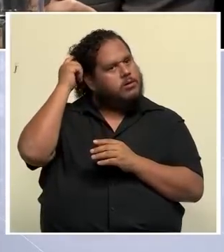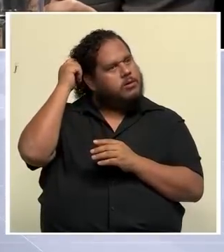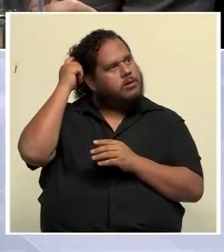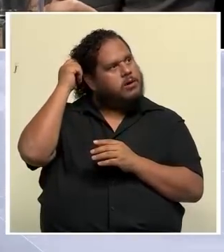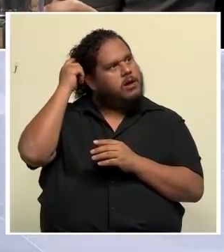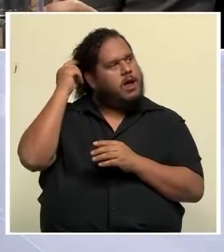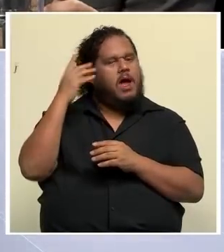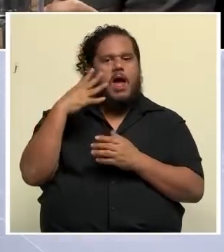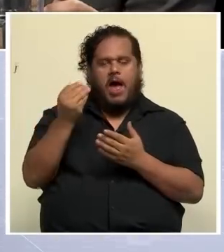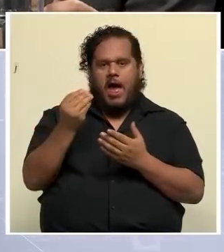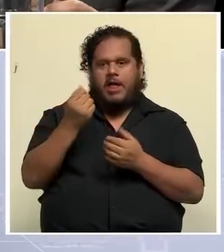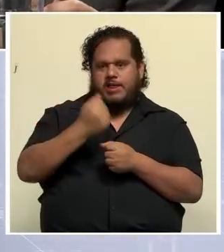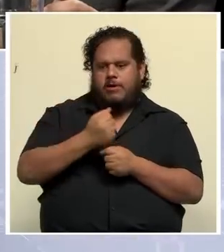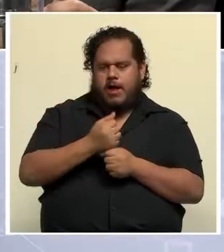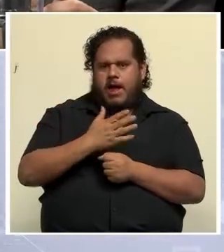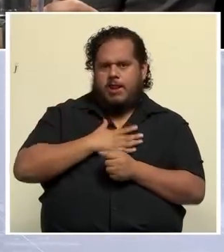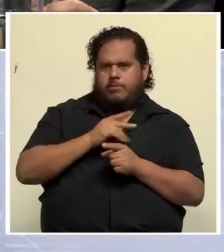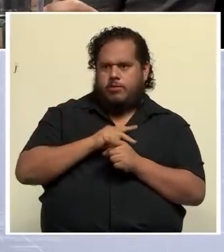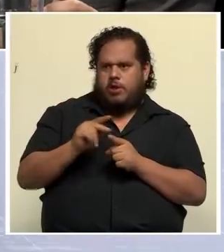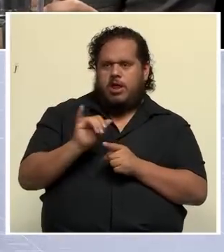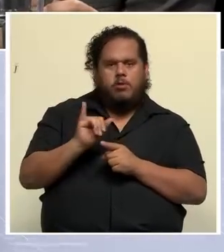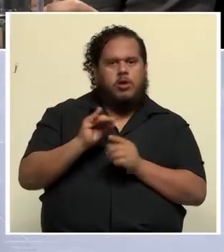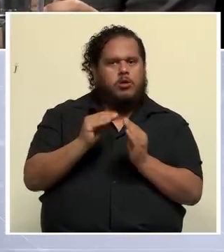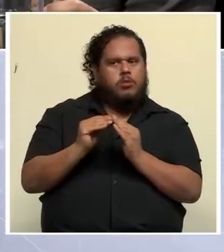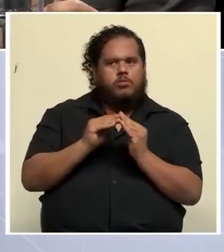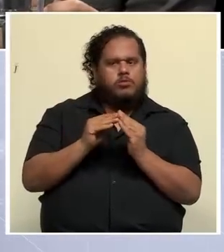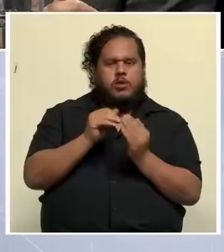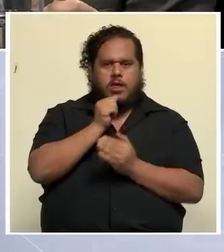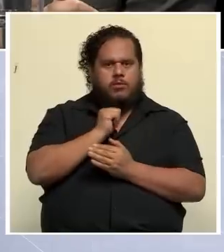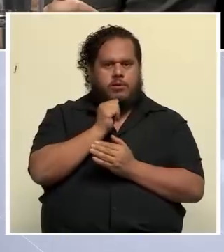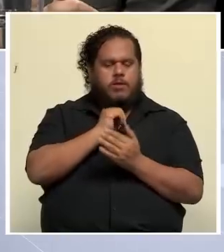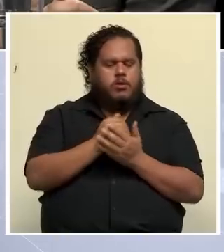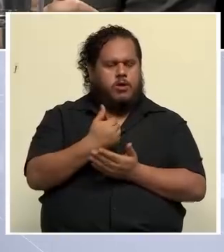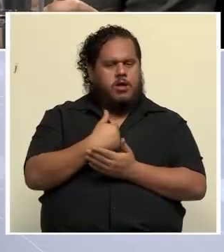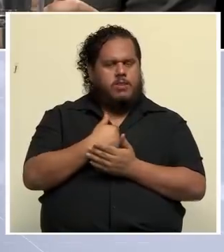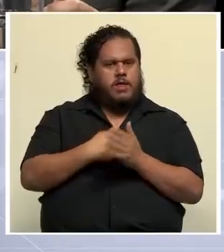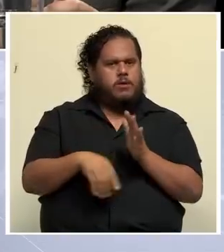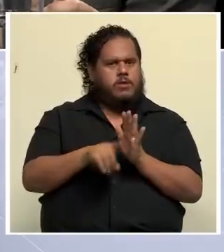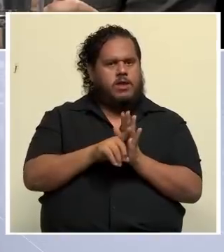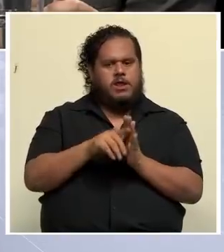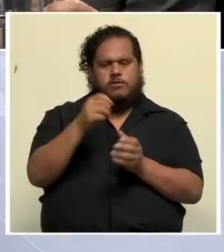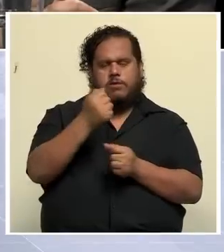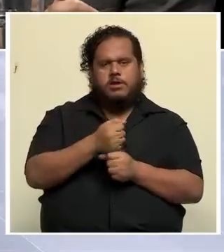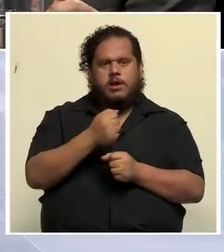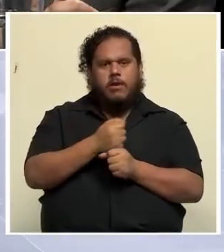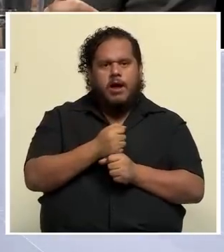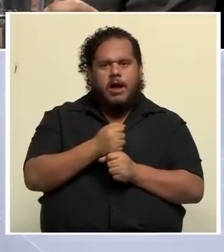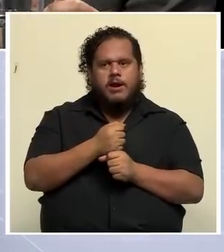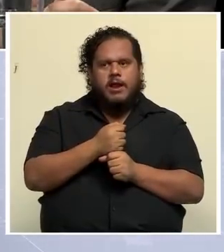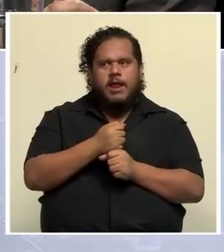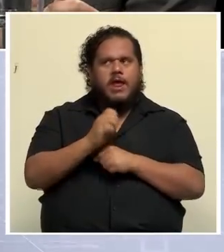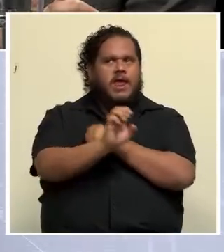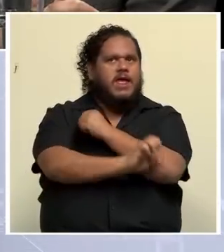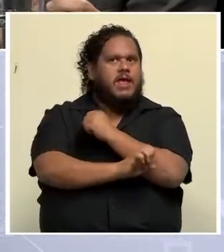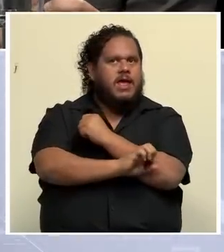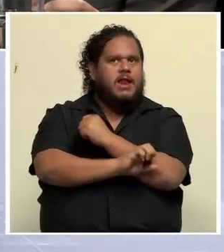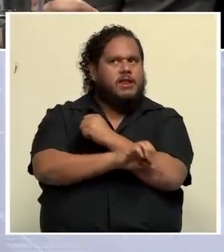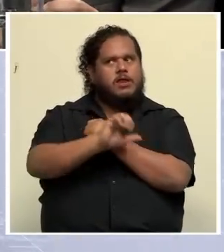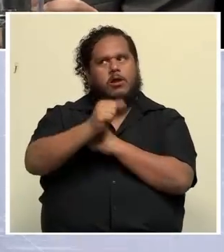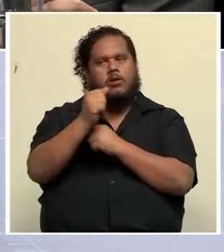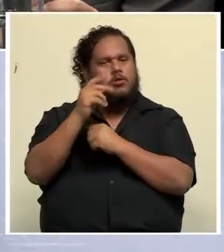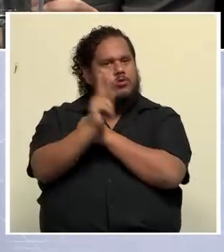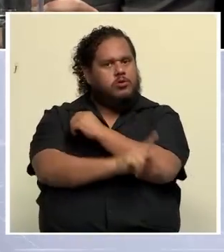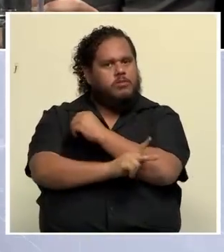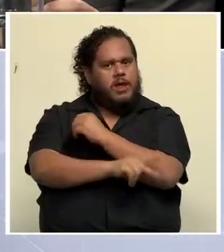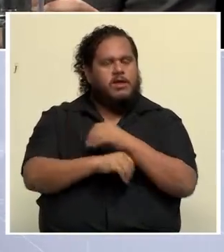mi profesión como un ciudadano privado. Tengo derecho a trabajar en el exterior. Claro.